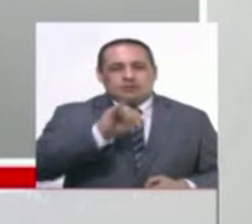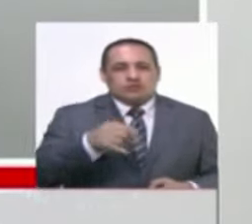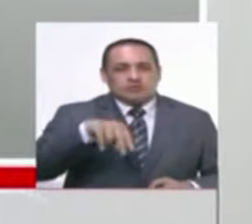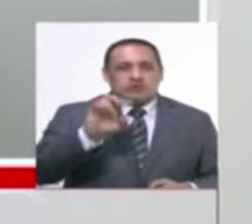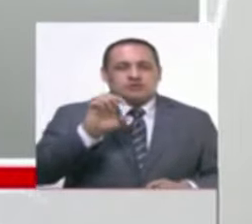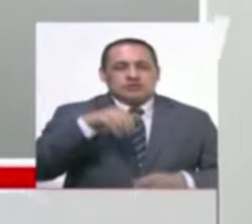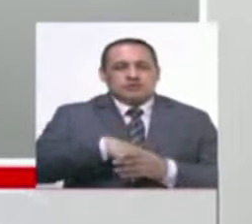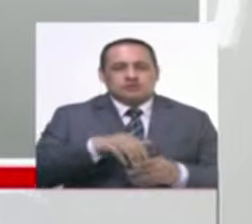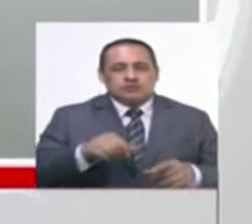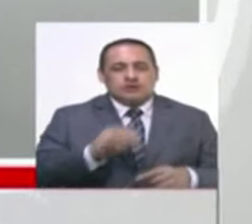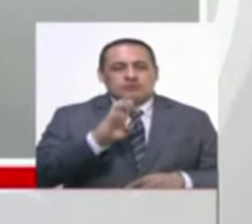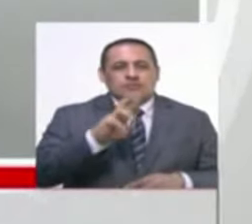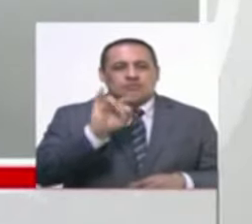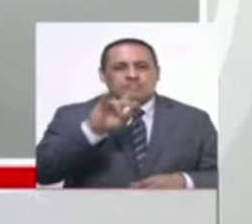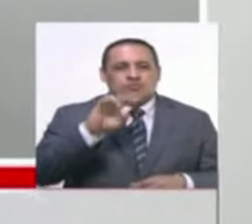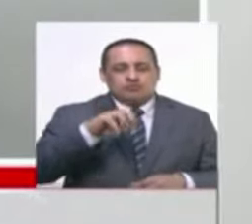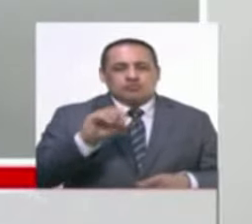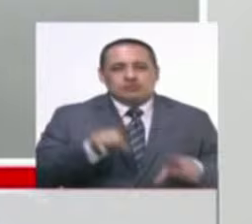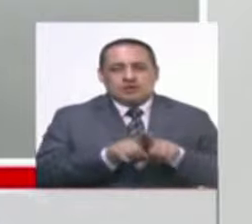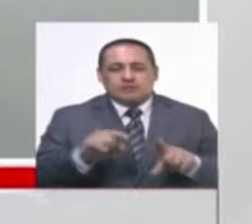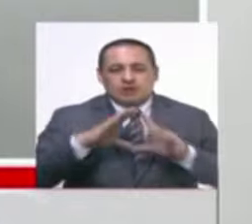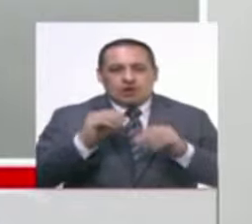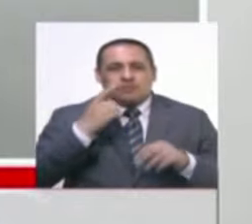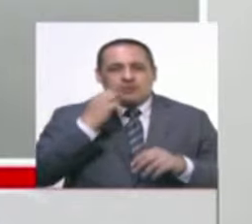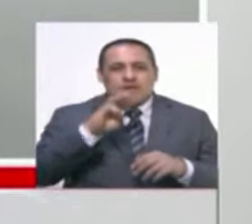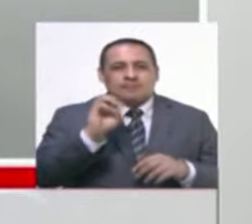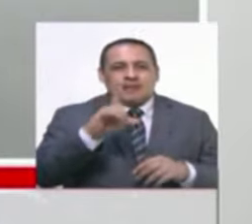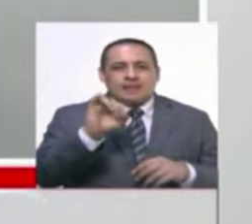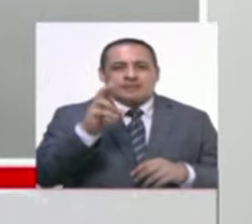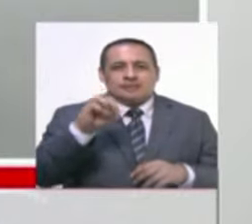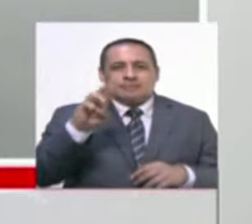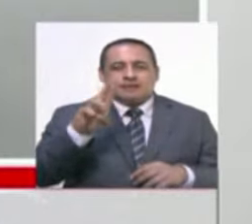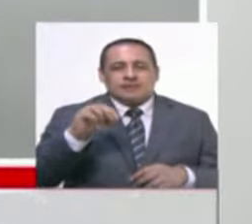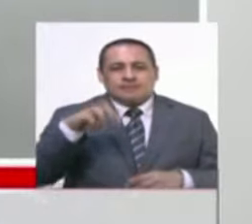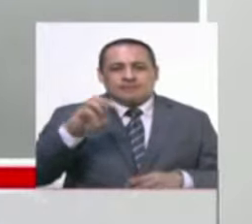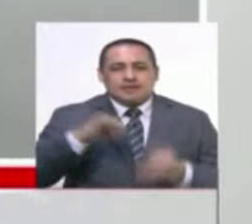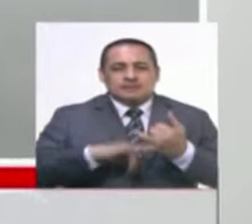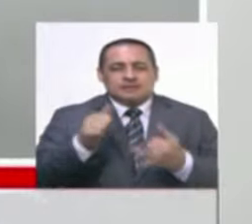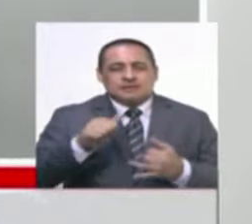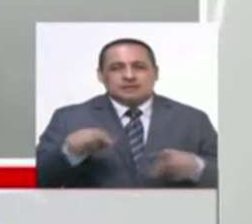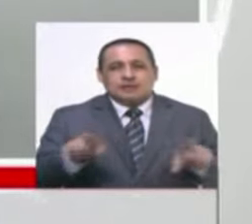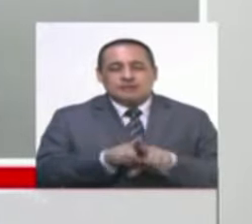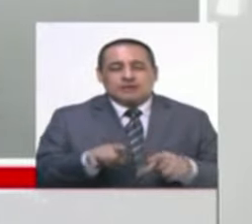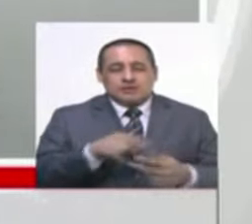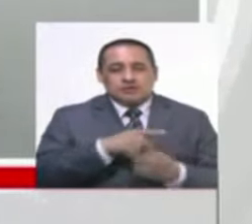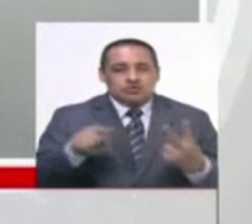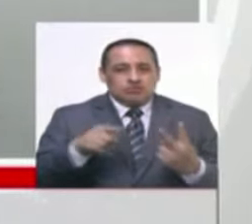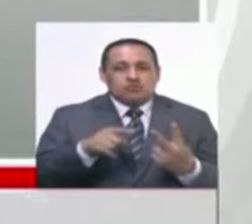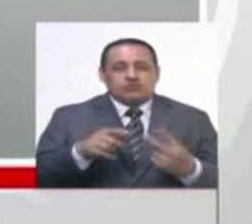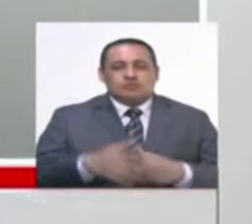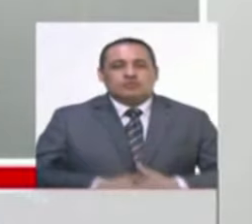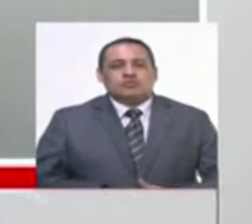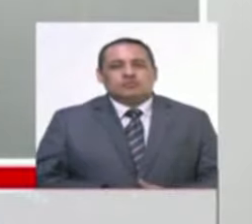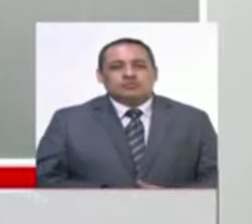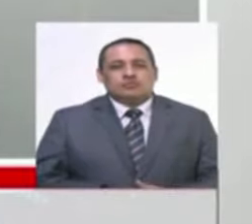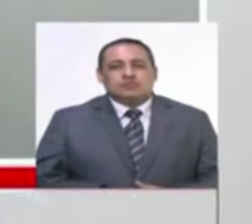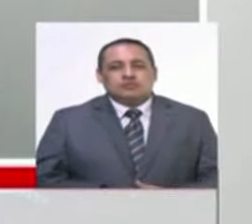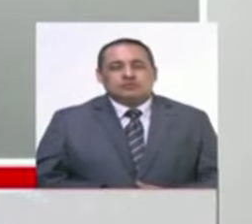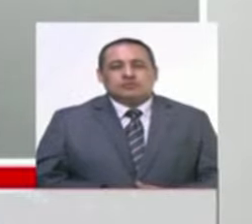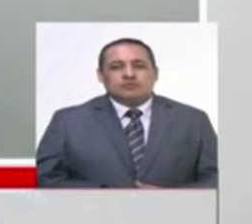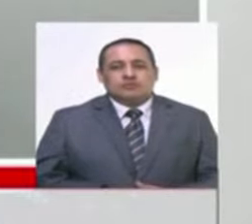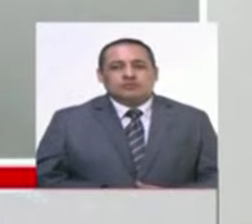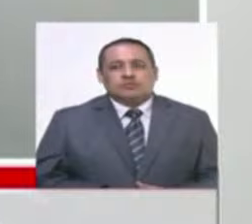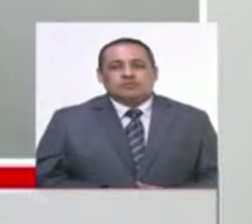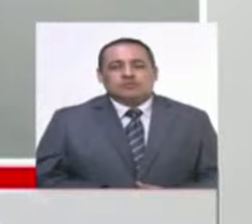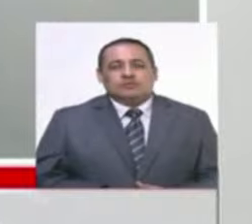Elecciones, Bruno, Vladimir Mesa, y ellos dos, un poco